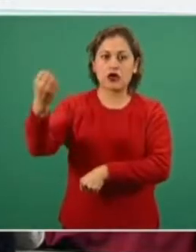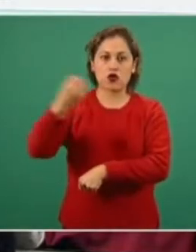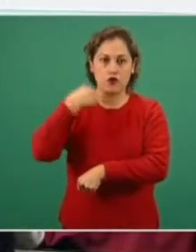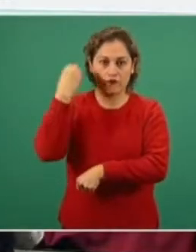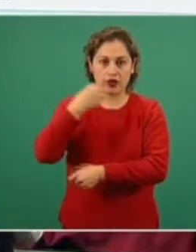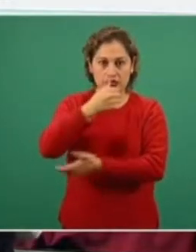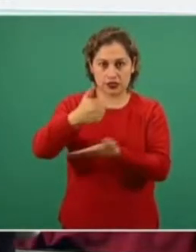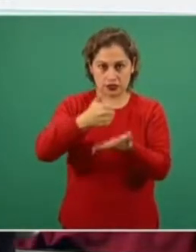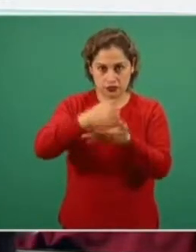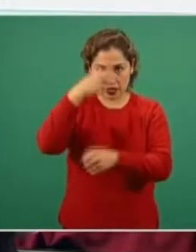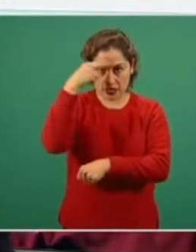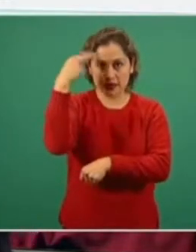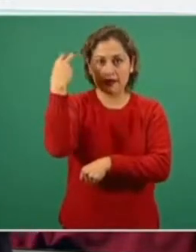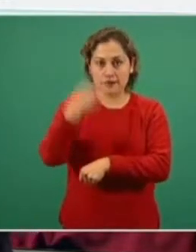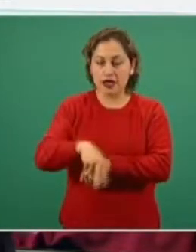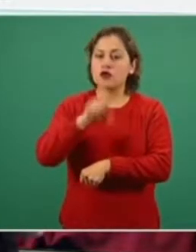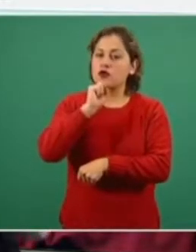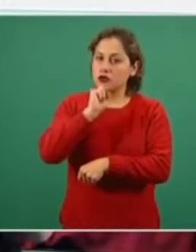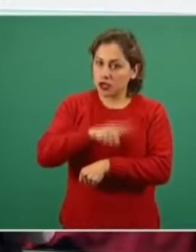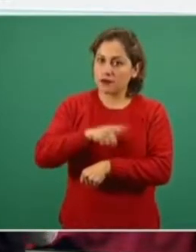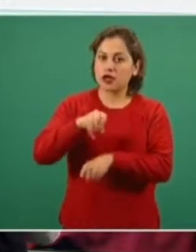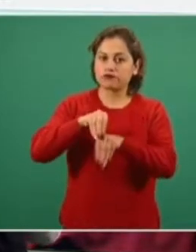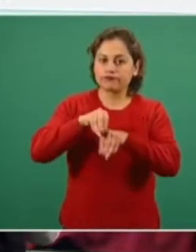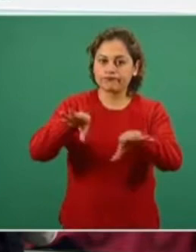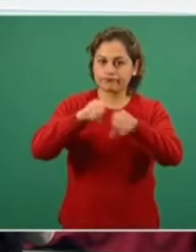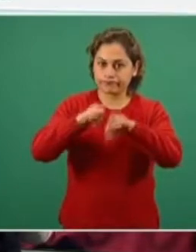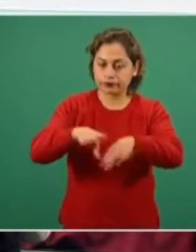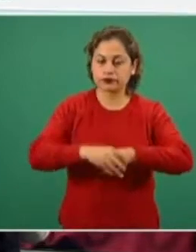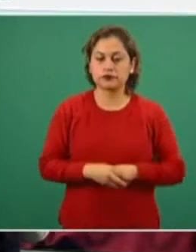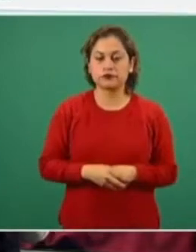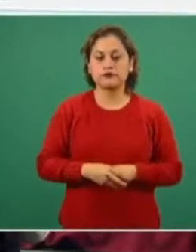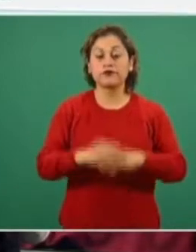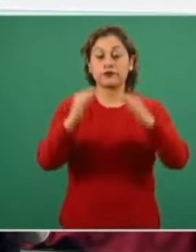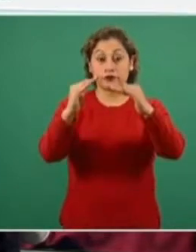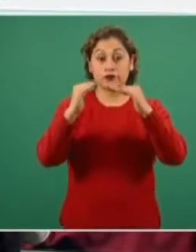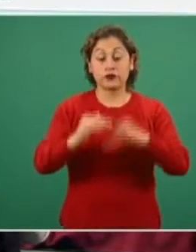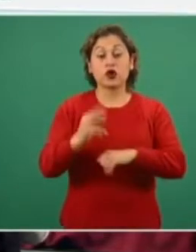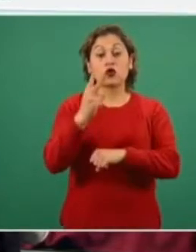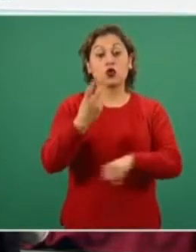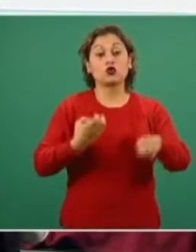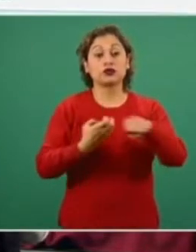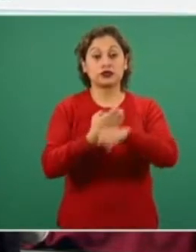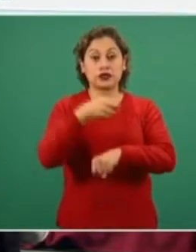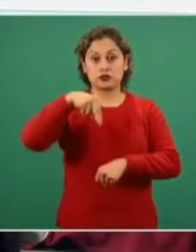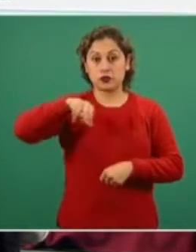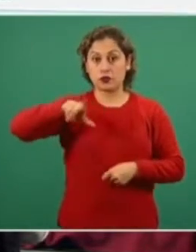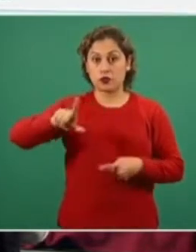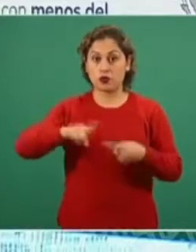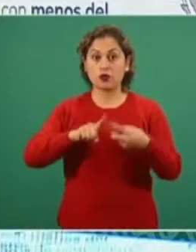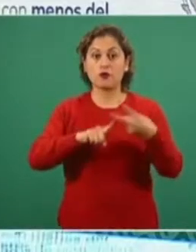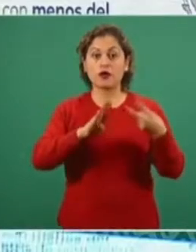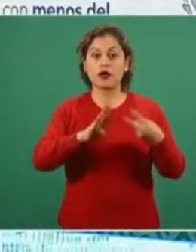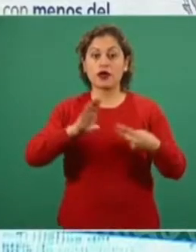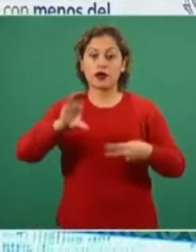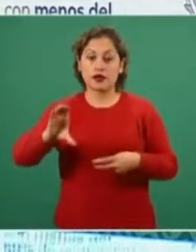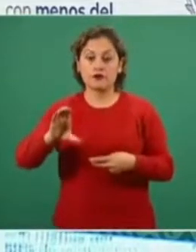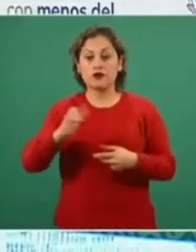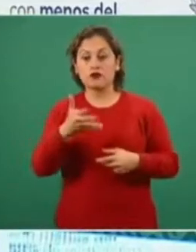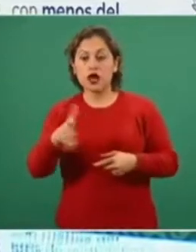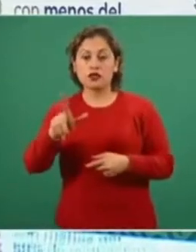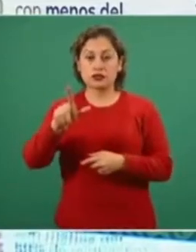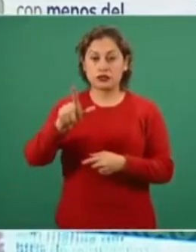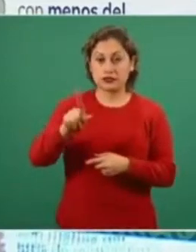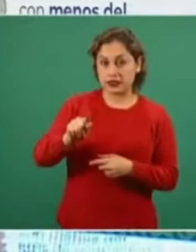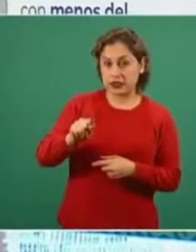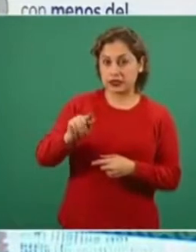de México se ha dado con más detalle. Tenemos dos entidades, Nuevo León y Baja California, que están entre 50 y 70%